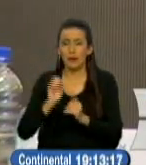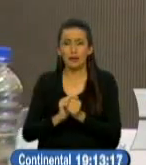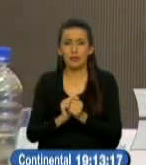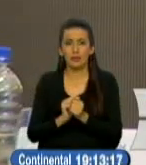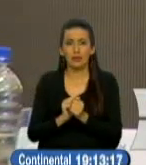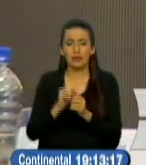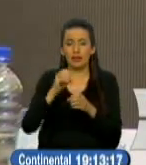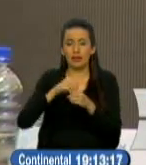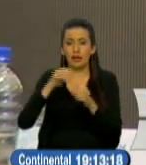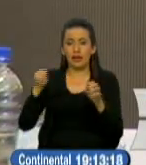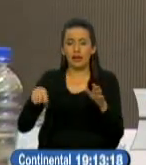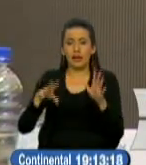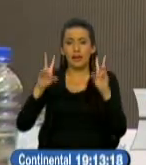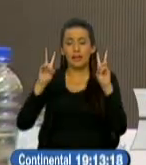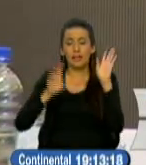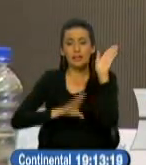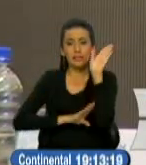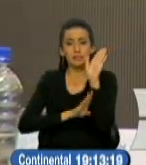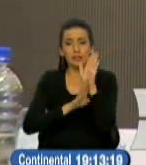de desarrollo como el nuestro